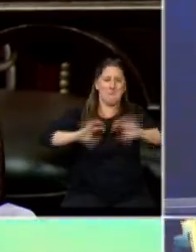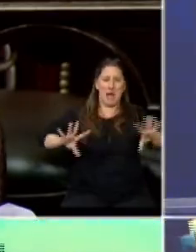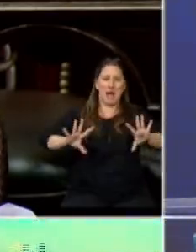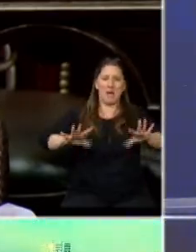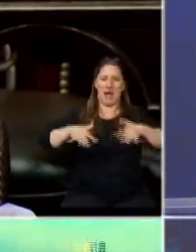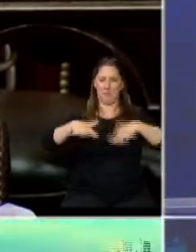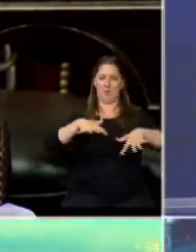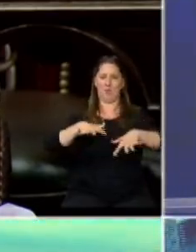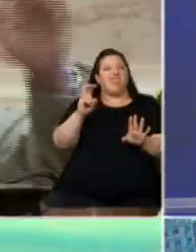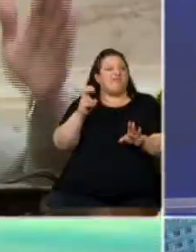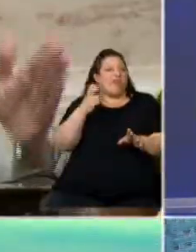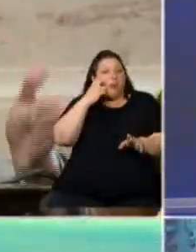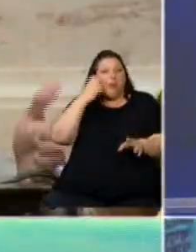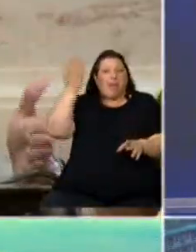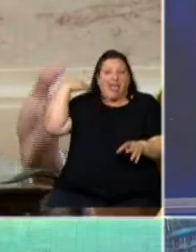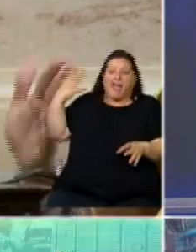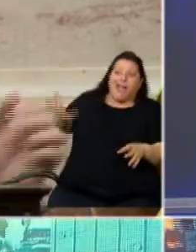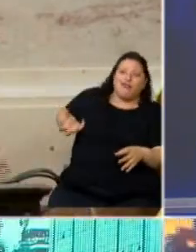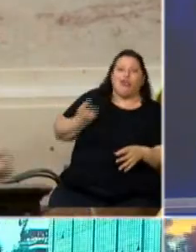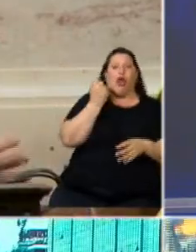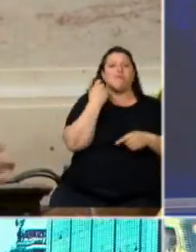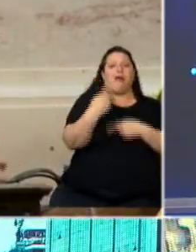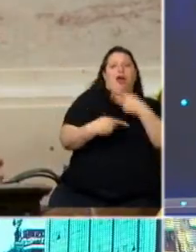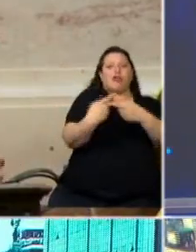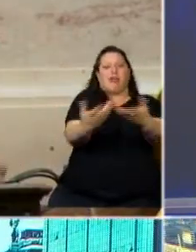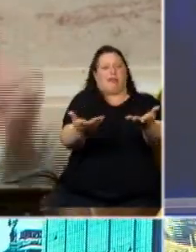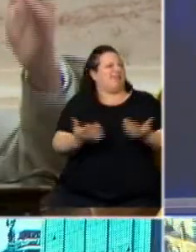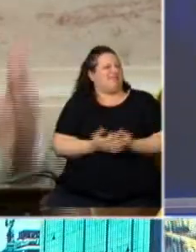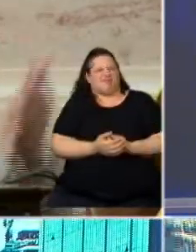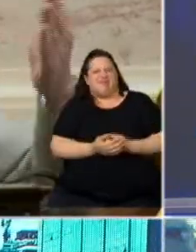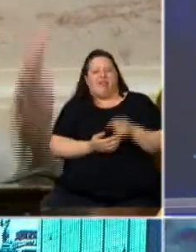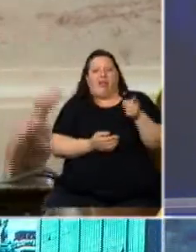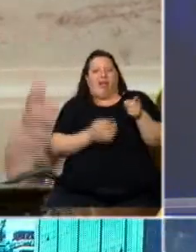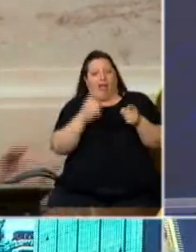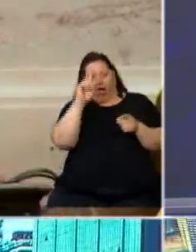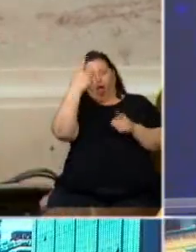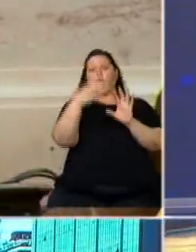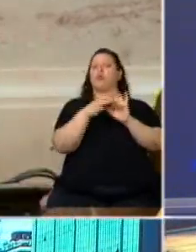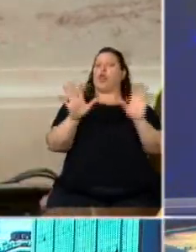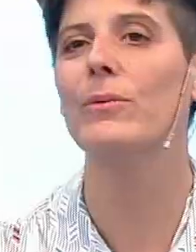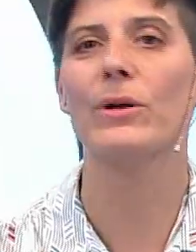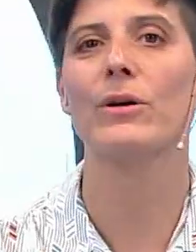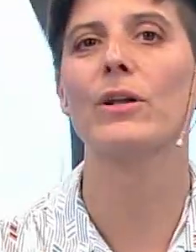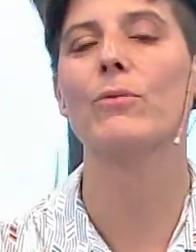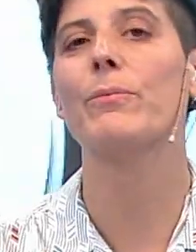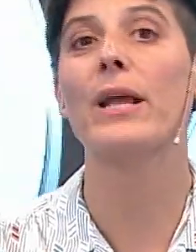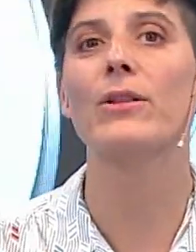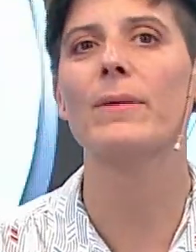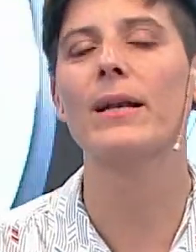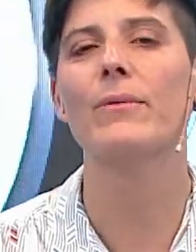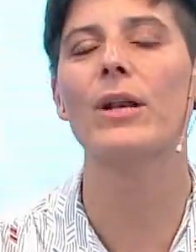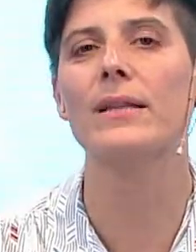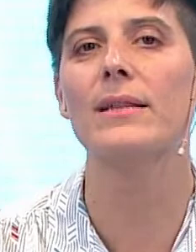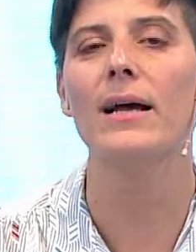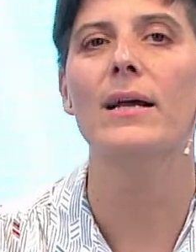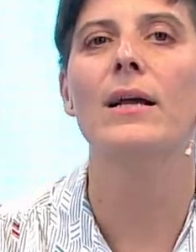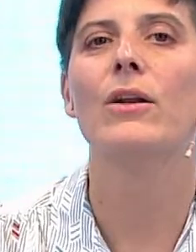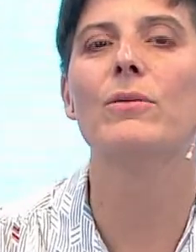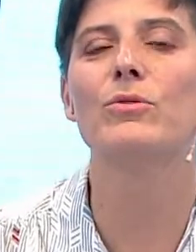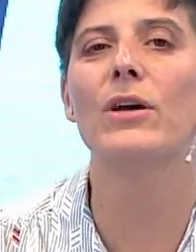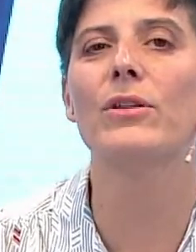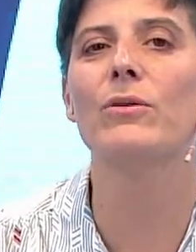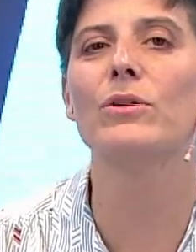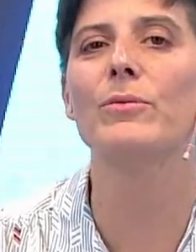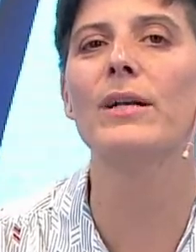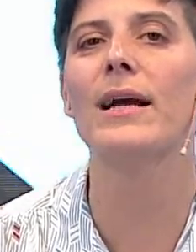vicepresidentes del cuerpo. Y luego había convocada una sesión donde se logró hacer quórum, pero bueno, irrumpieron de manera violenta